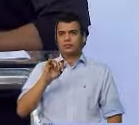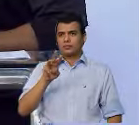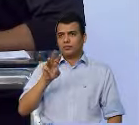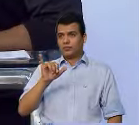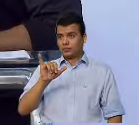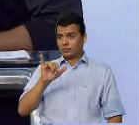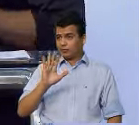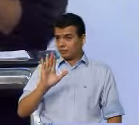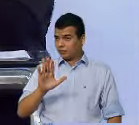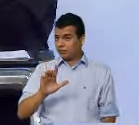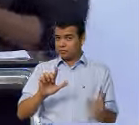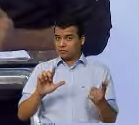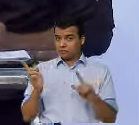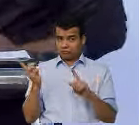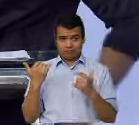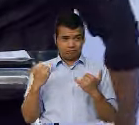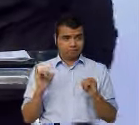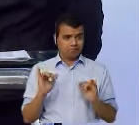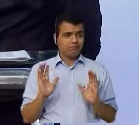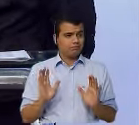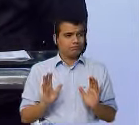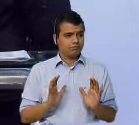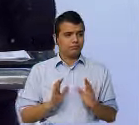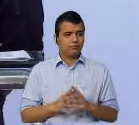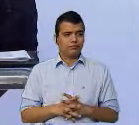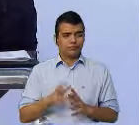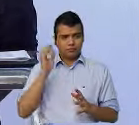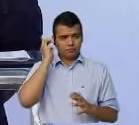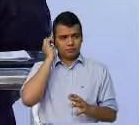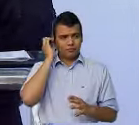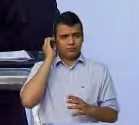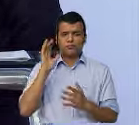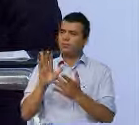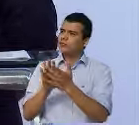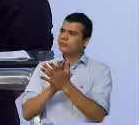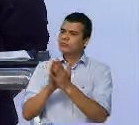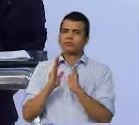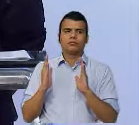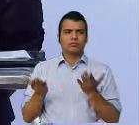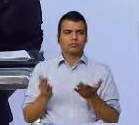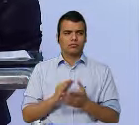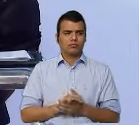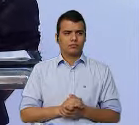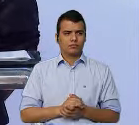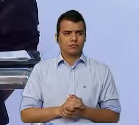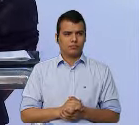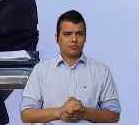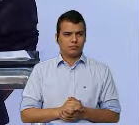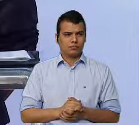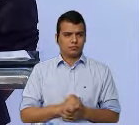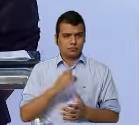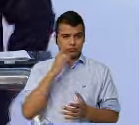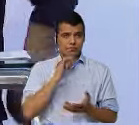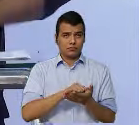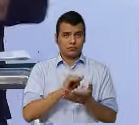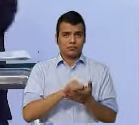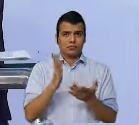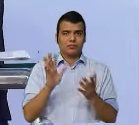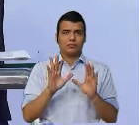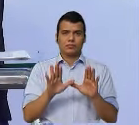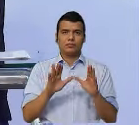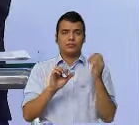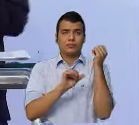Ahí está. Ahí está. ¿Listo? Estamos, entonces, sí. Bueno. Cuéntanos entonces, Juan, vamos a usar plátano. El Listo. Plátano debe ser asado. Ese plátano